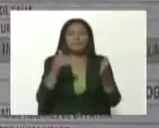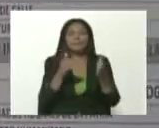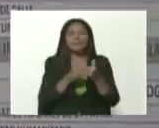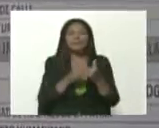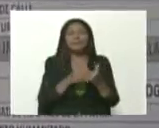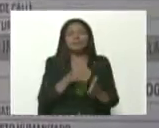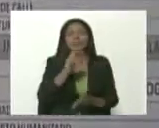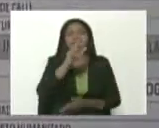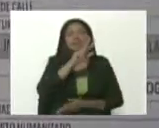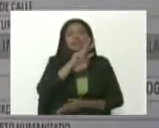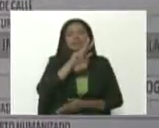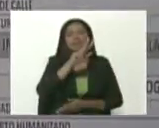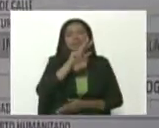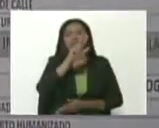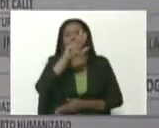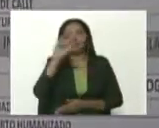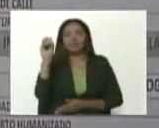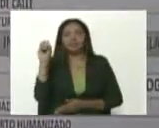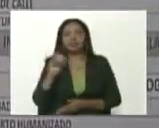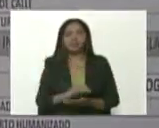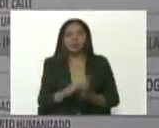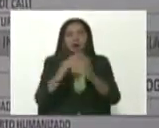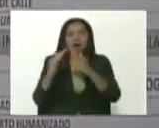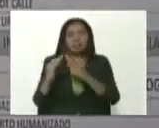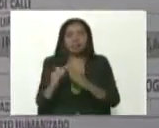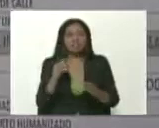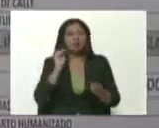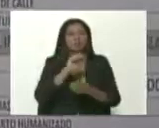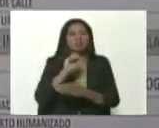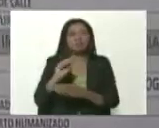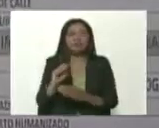1.330. Comunidades casa a casa, camarada presidente,